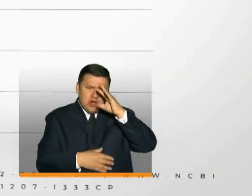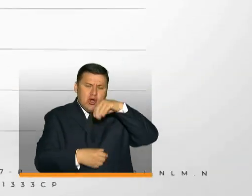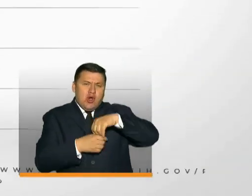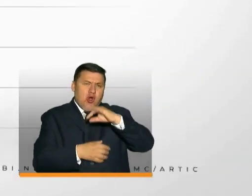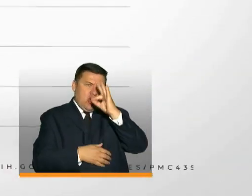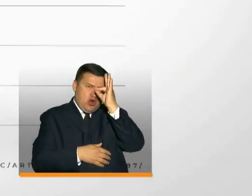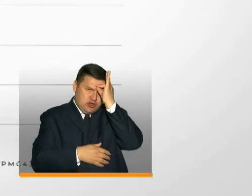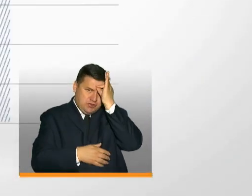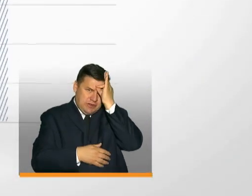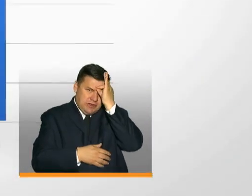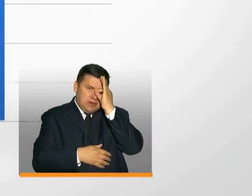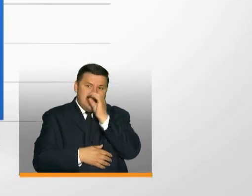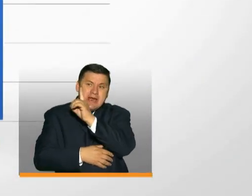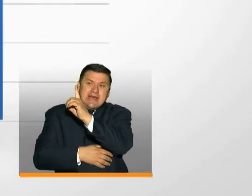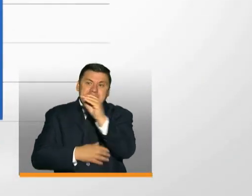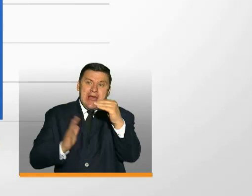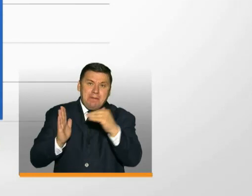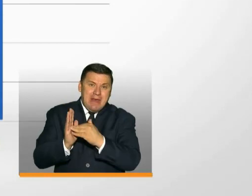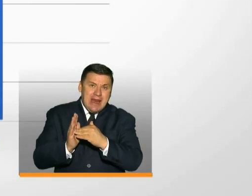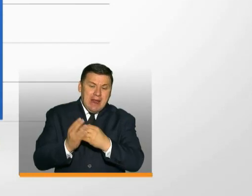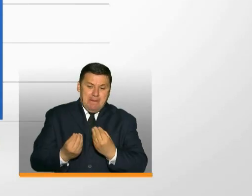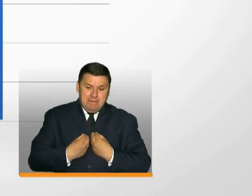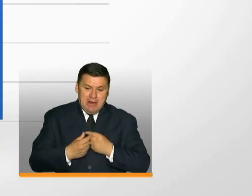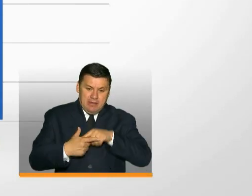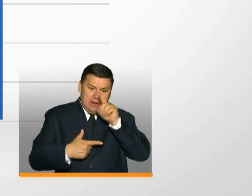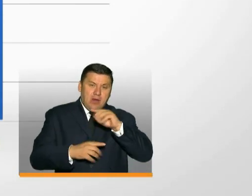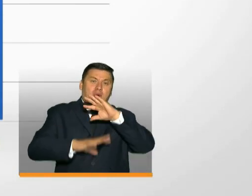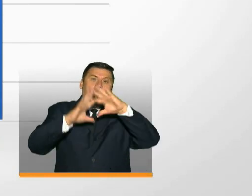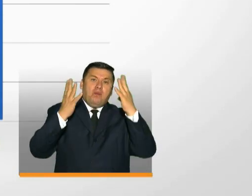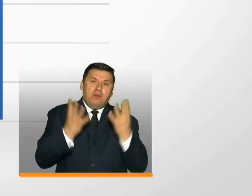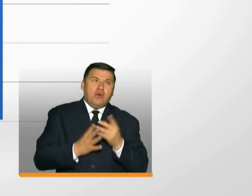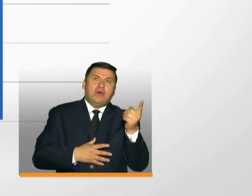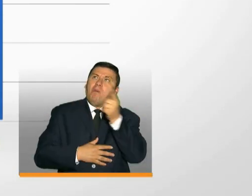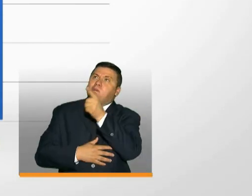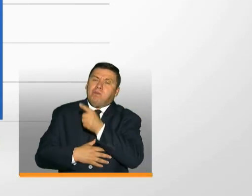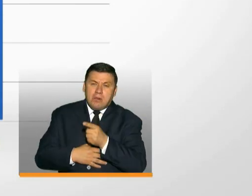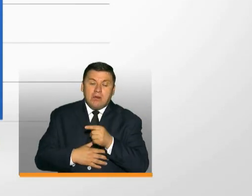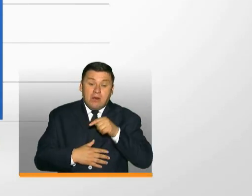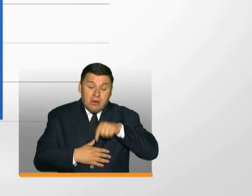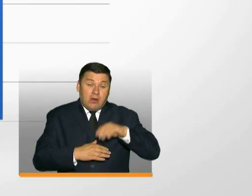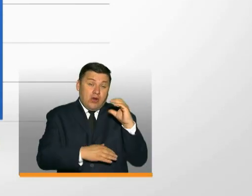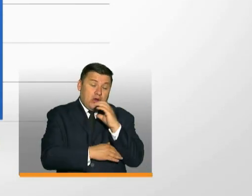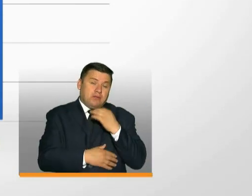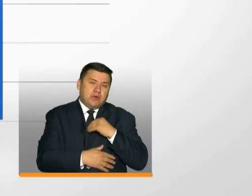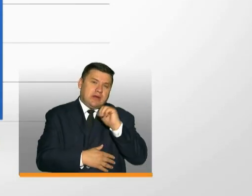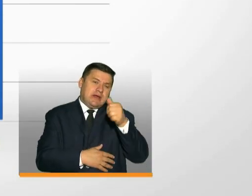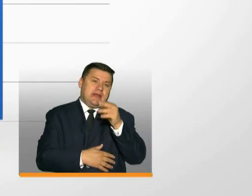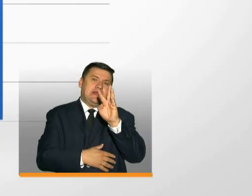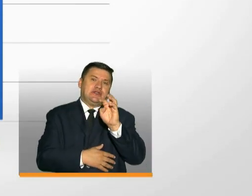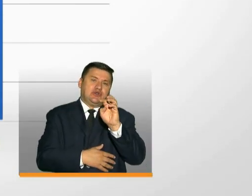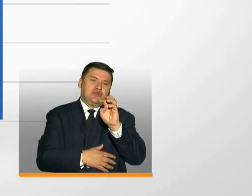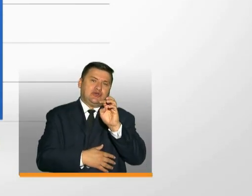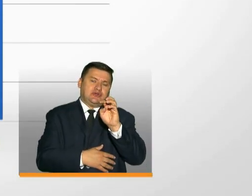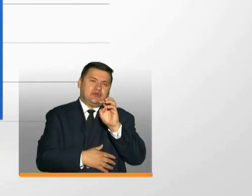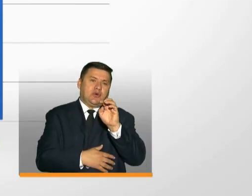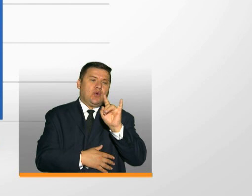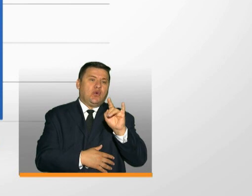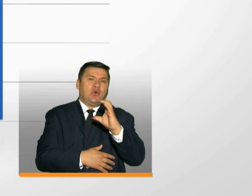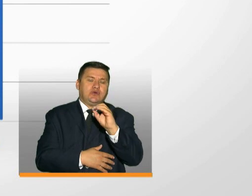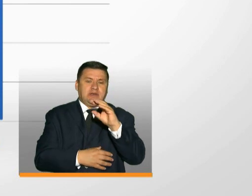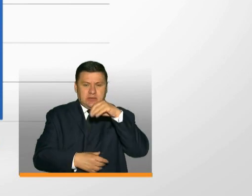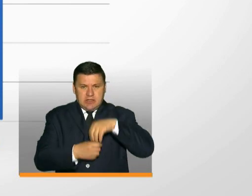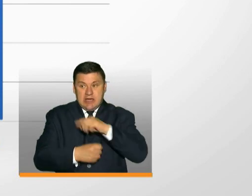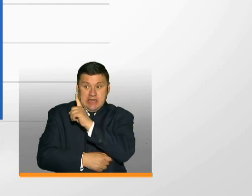de cuidado intensivo por 100.000 habitantes comparado con el mundo. Nosotros hemos llegado ya básicamente a 18 UCIs por